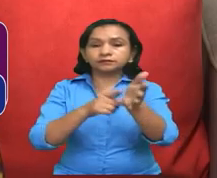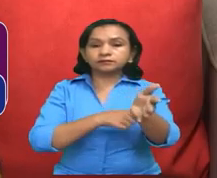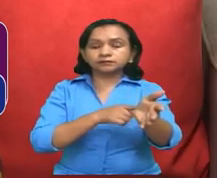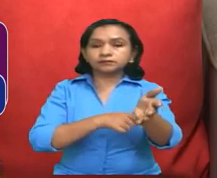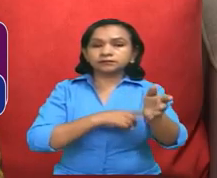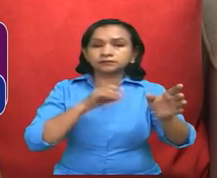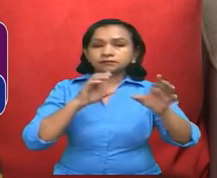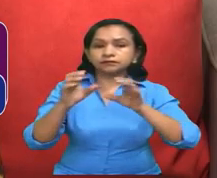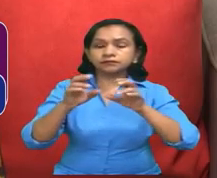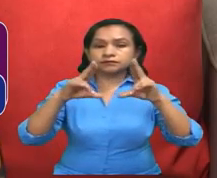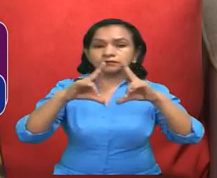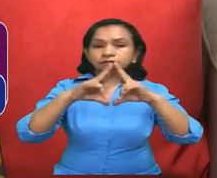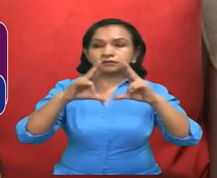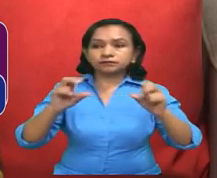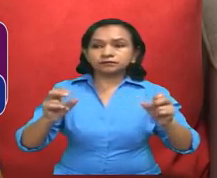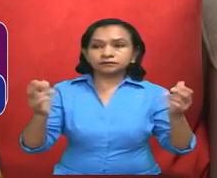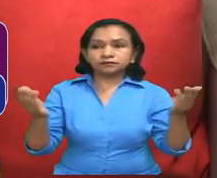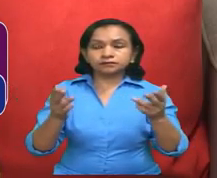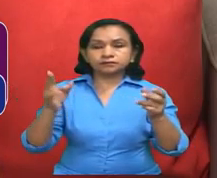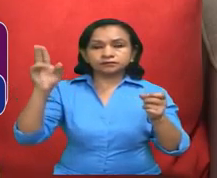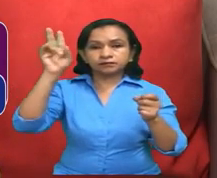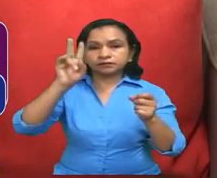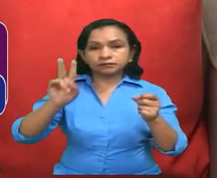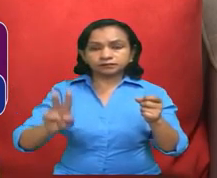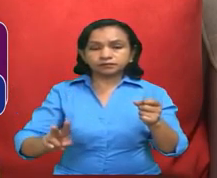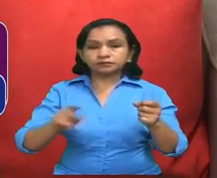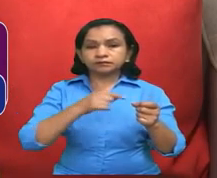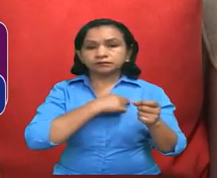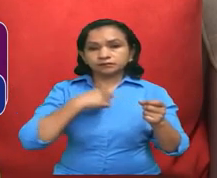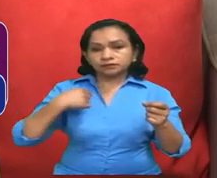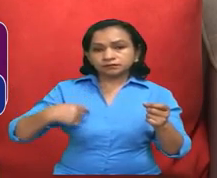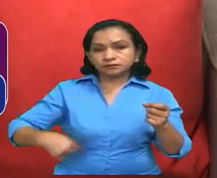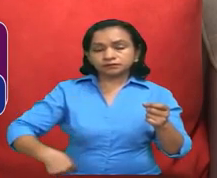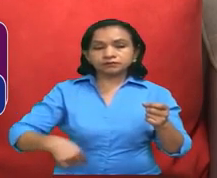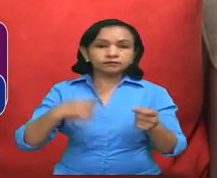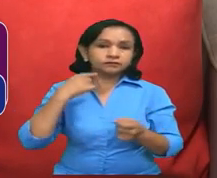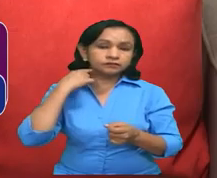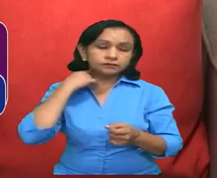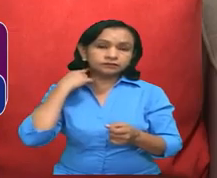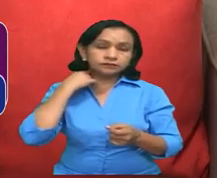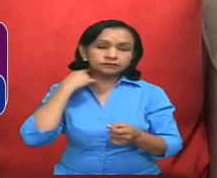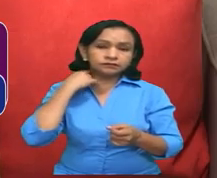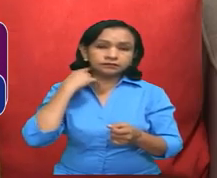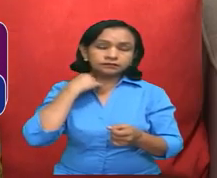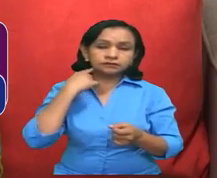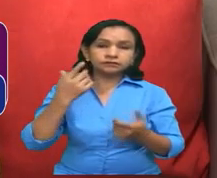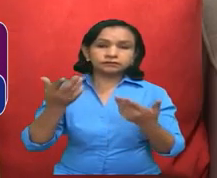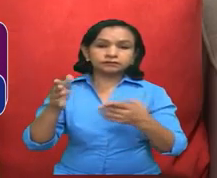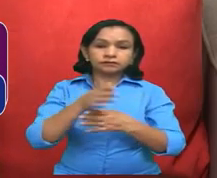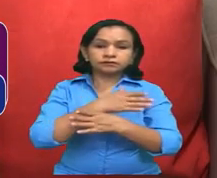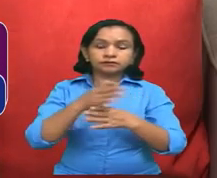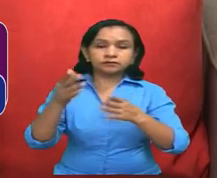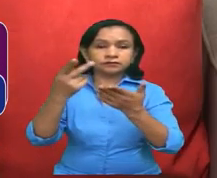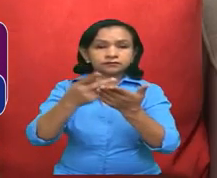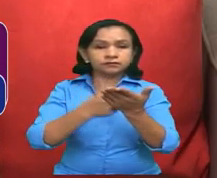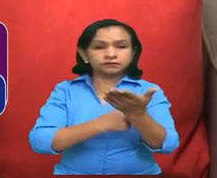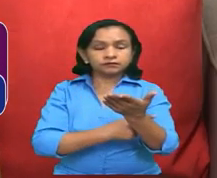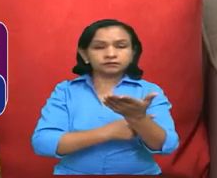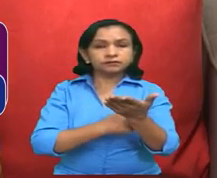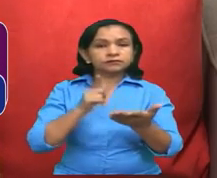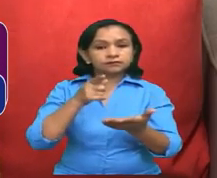alianzas que les van a beneficiar en sus negocios. Sí, y qué bonito esto, que incluso hayan países hermanos que en